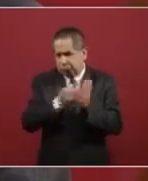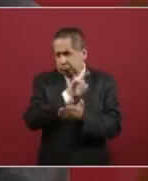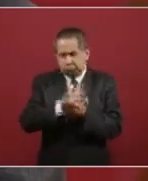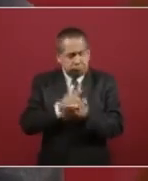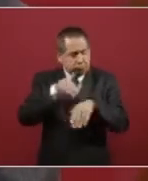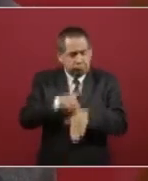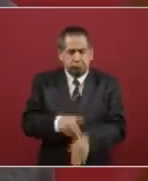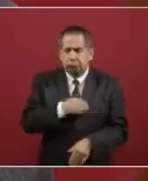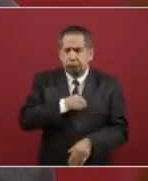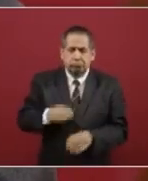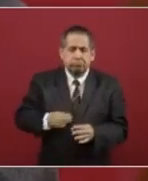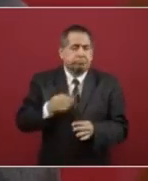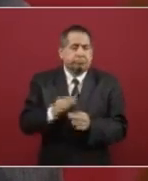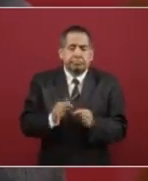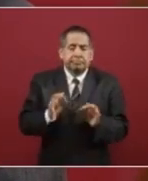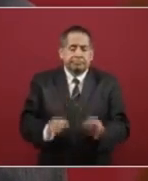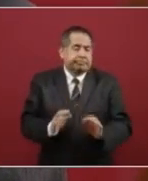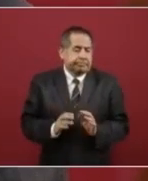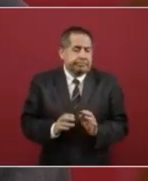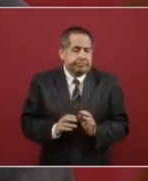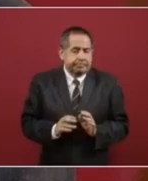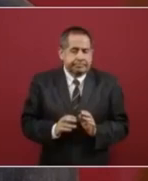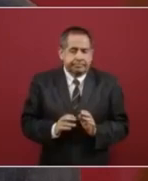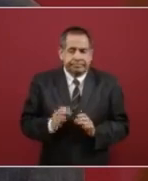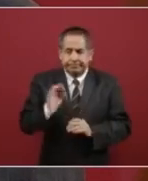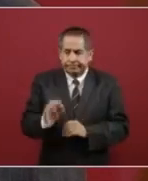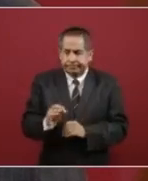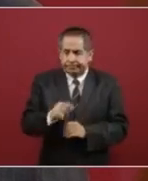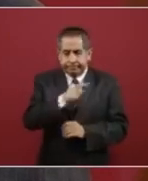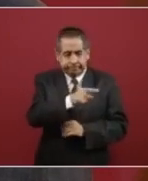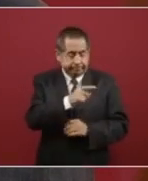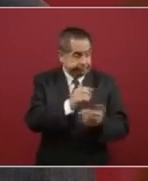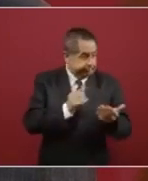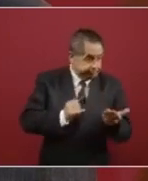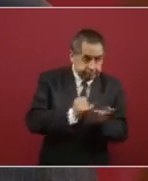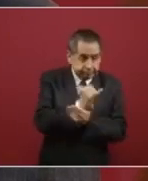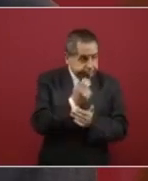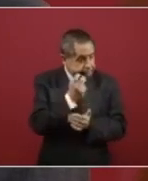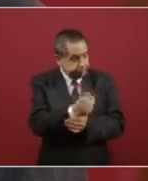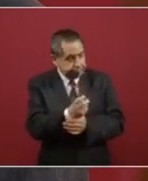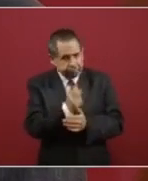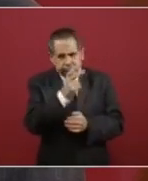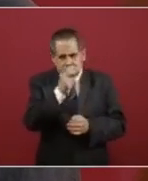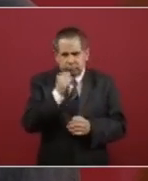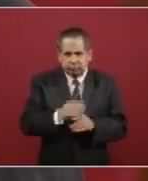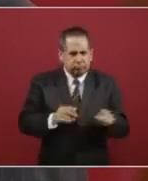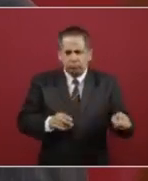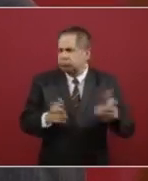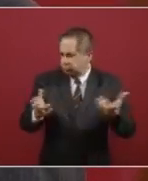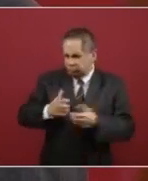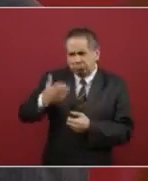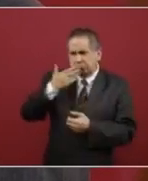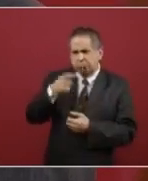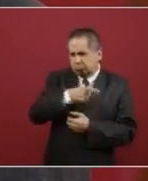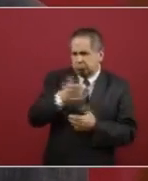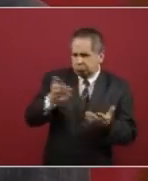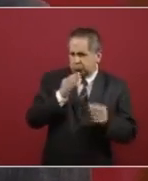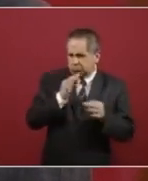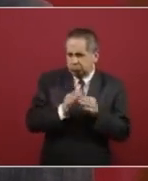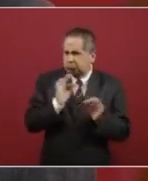Nosotros cumplimos con lo que ellos resuelven. Ellos están actuando muy bien. O